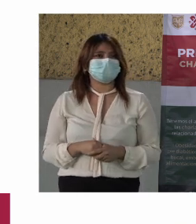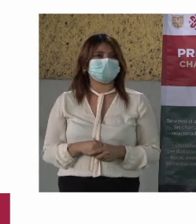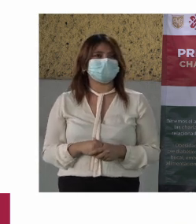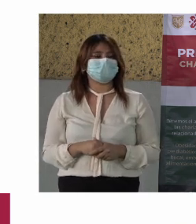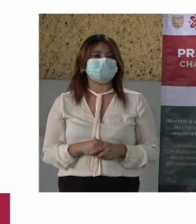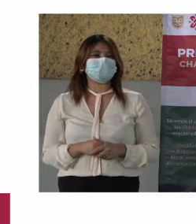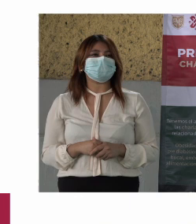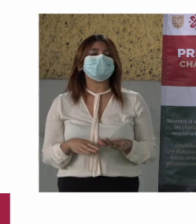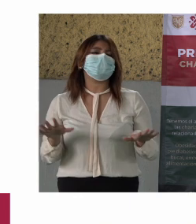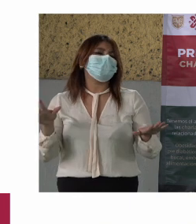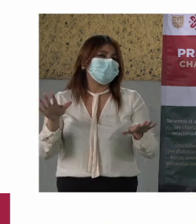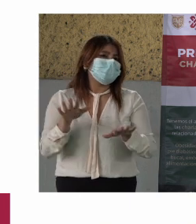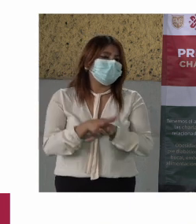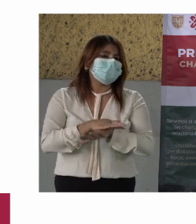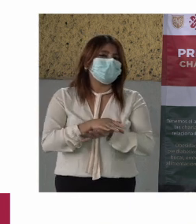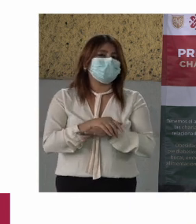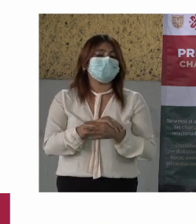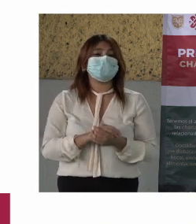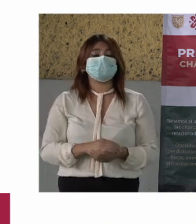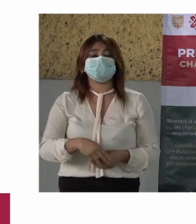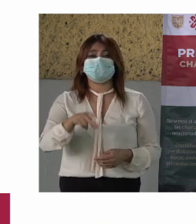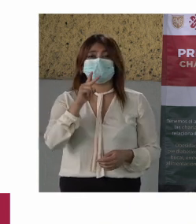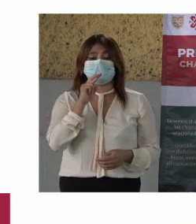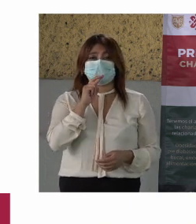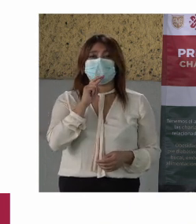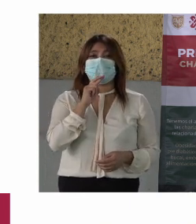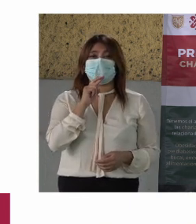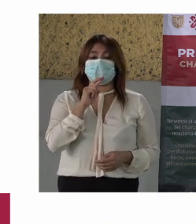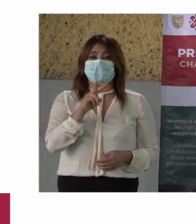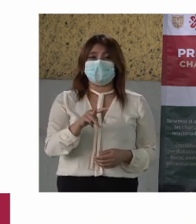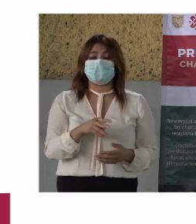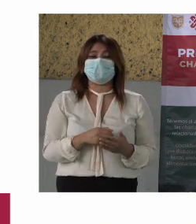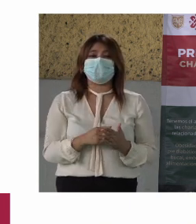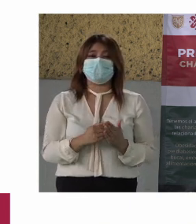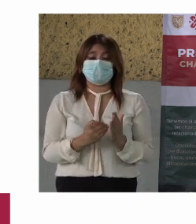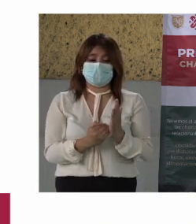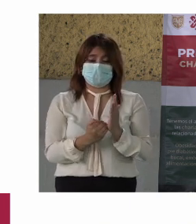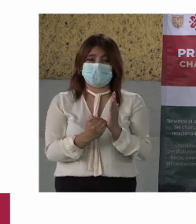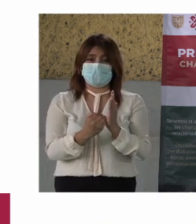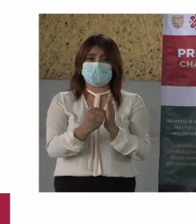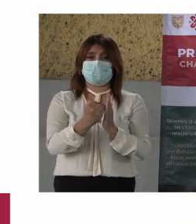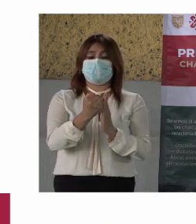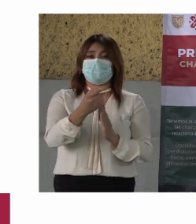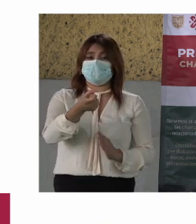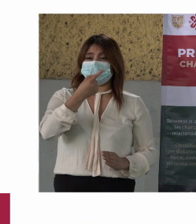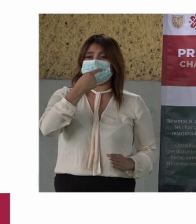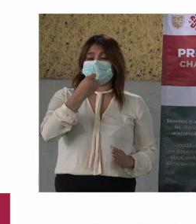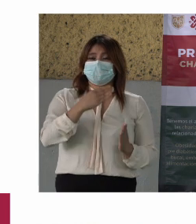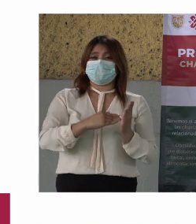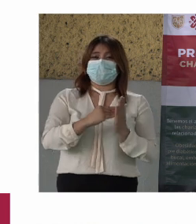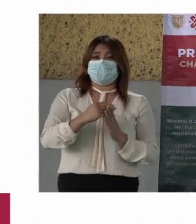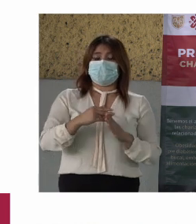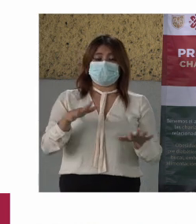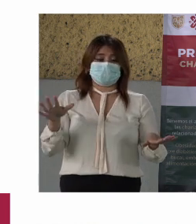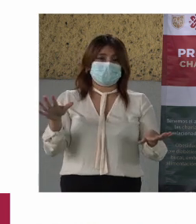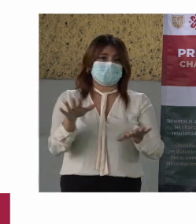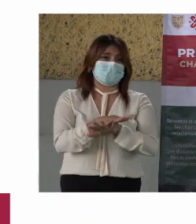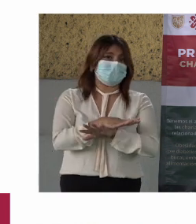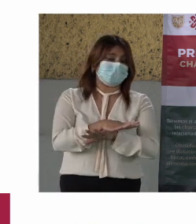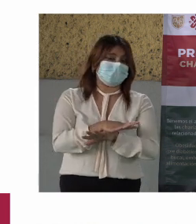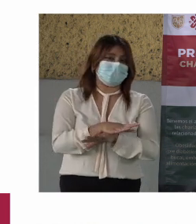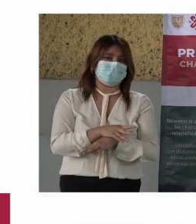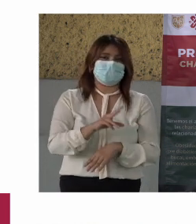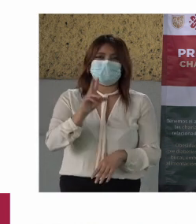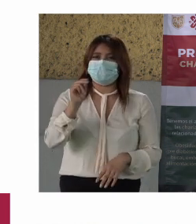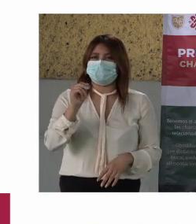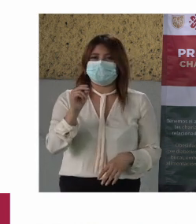Otro mito, mejor incremento el fármaco antes que hacer que cambie sus hábitos. Ningún medicamento es